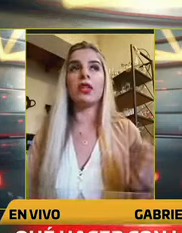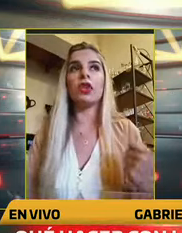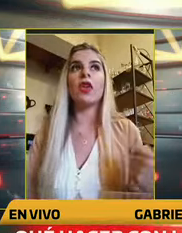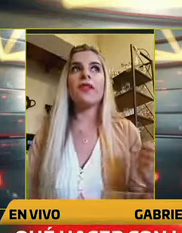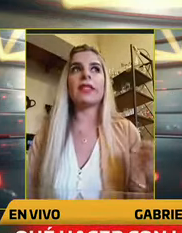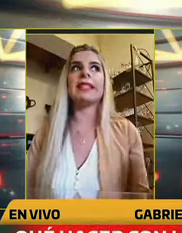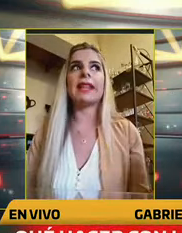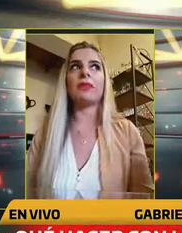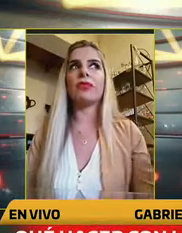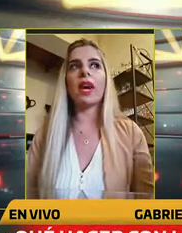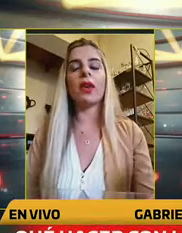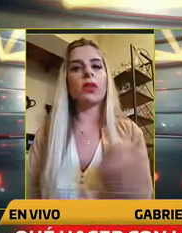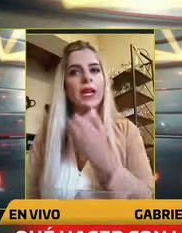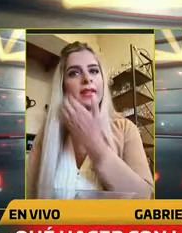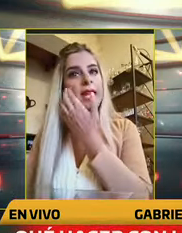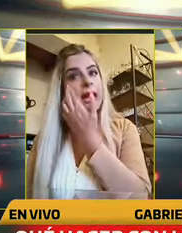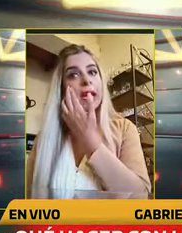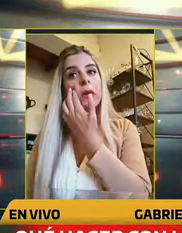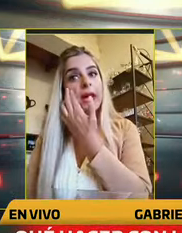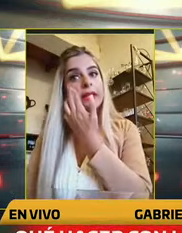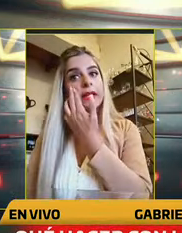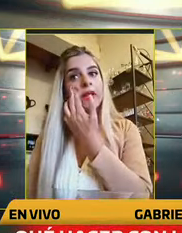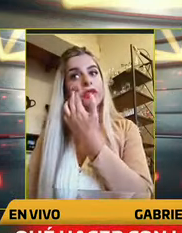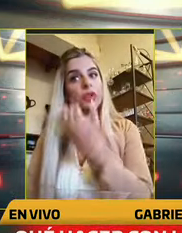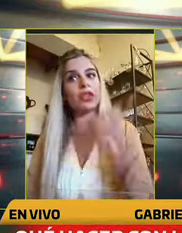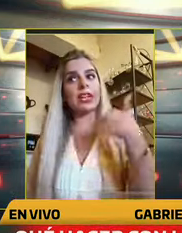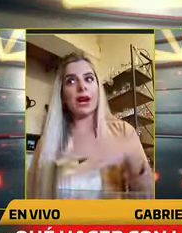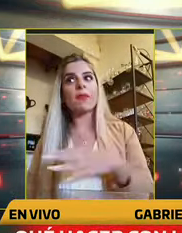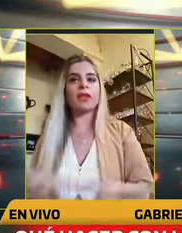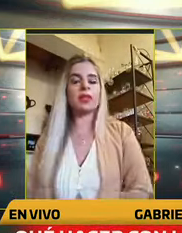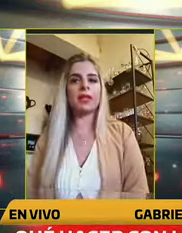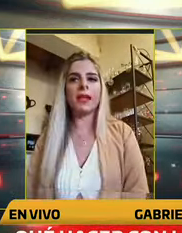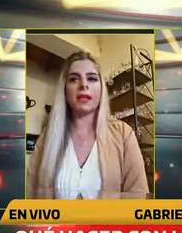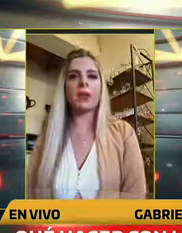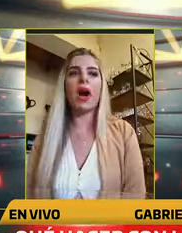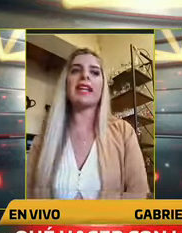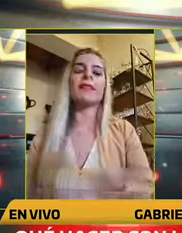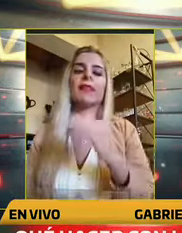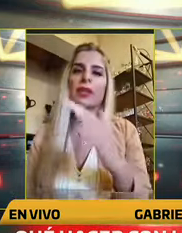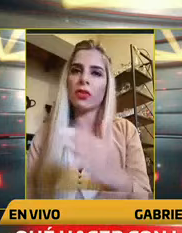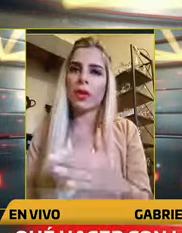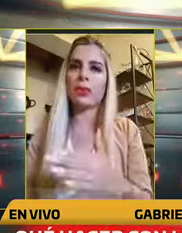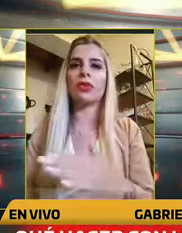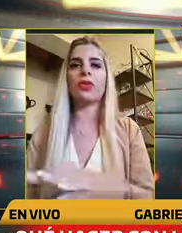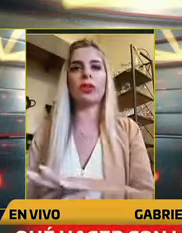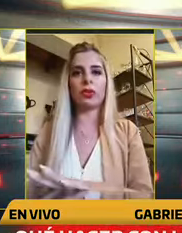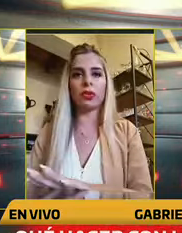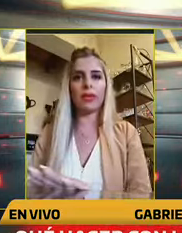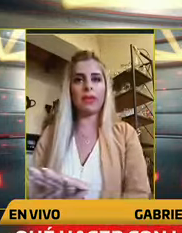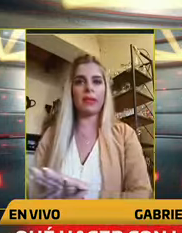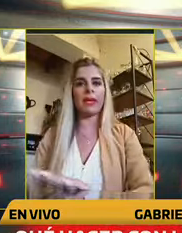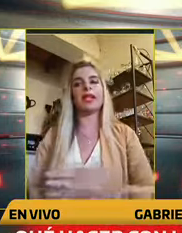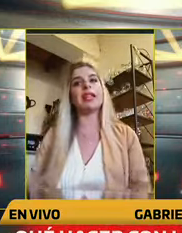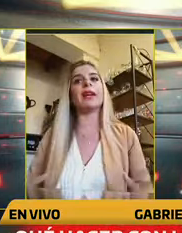día de no facilitar muchas cosas es lo que hace que nosotros tengamos el sedentarismo, alimentarnos bien por sobre